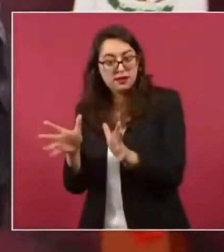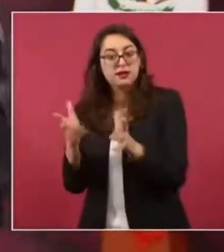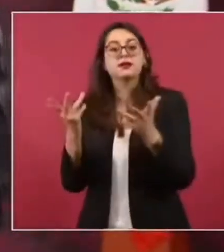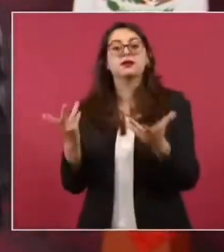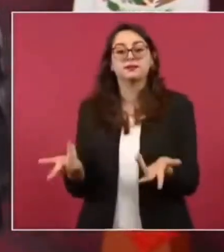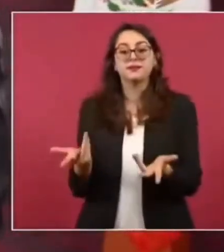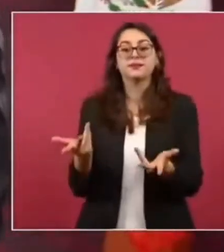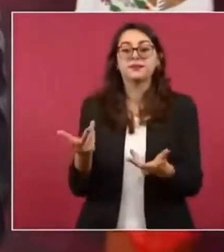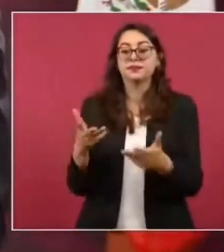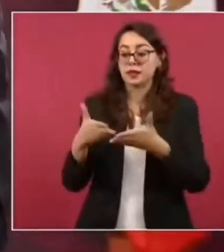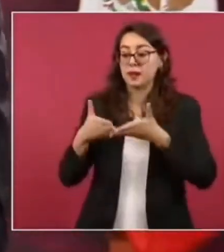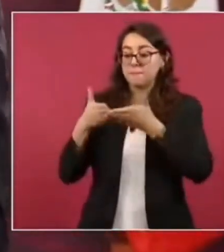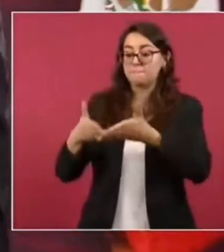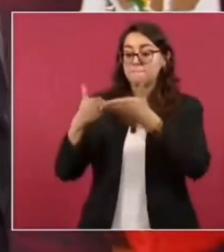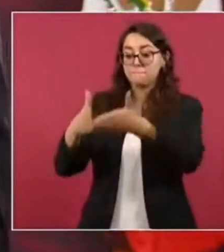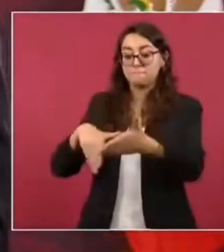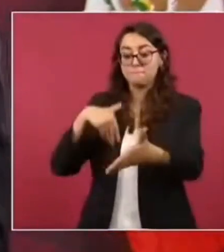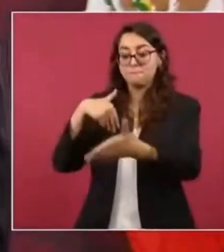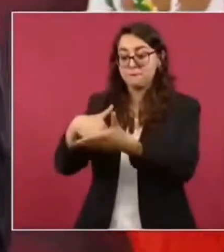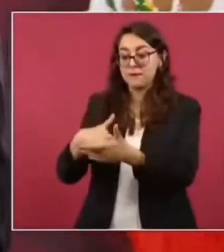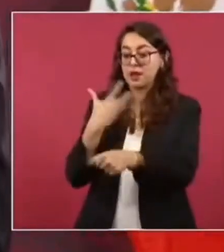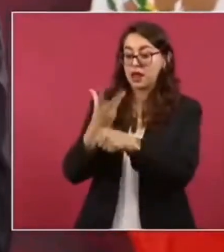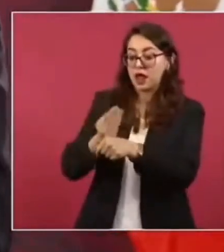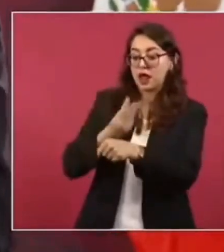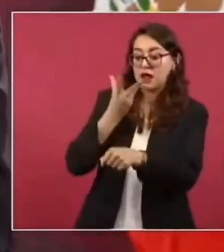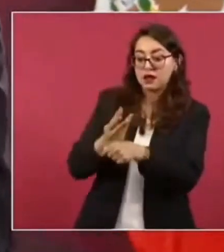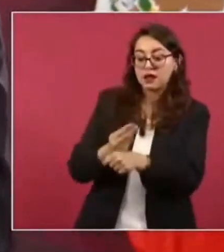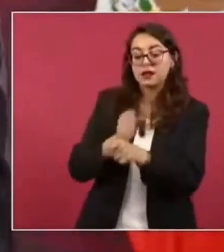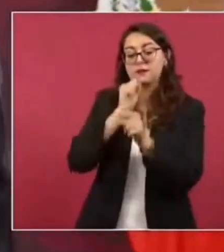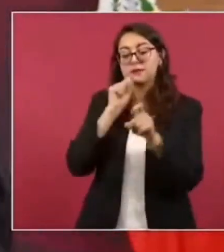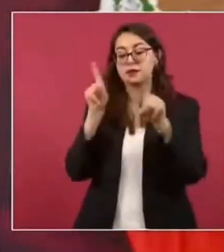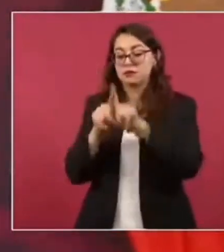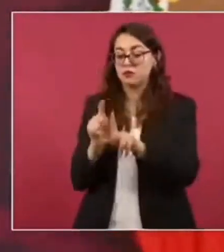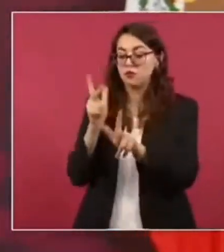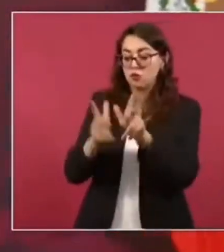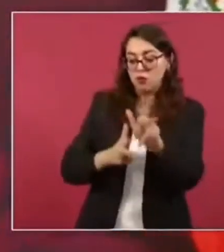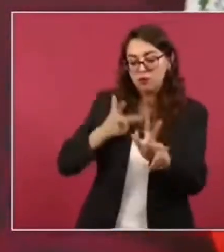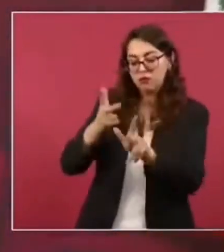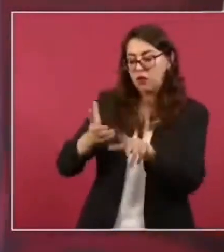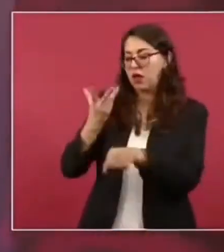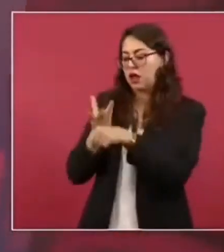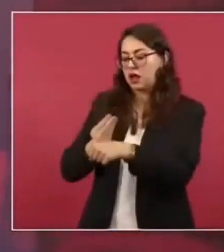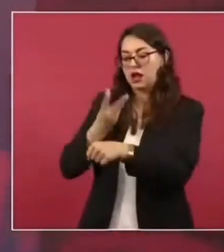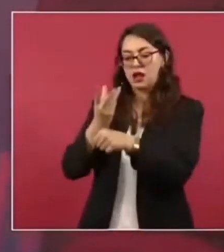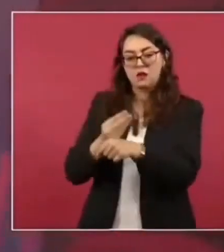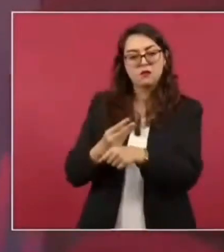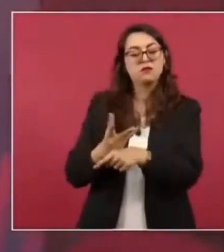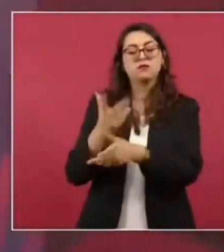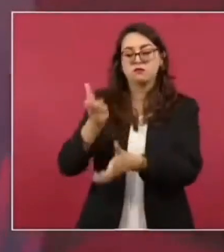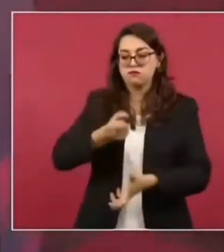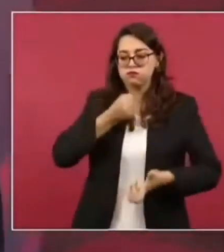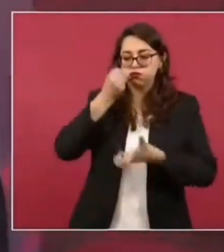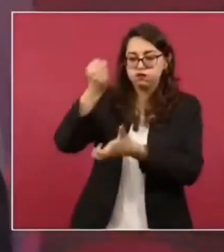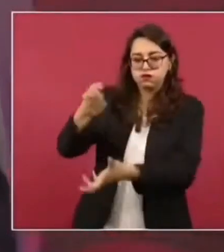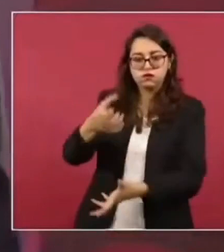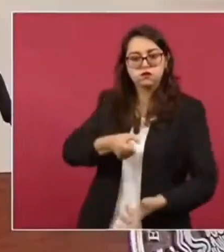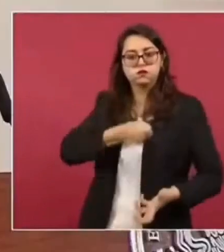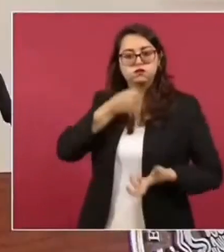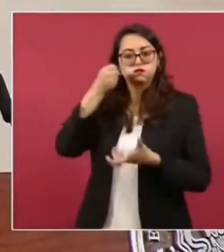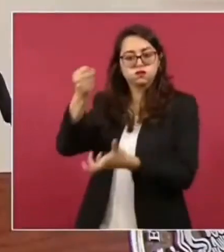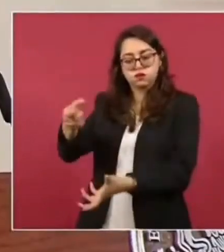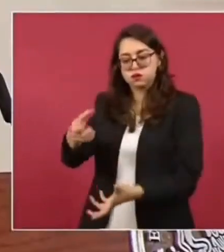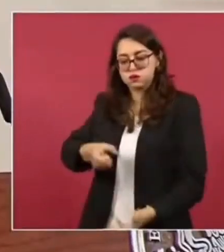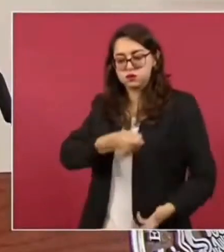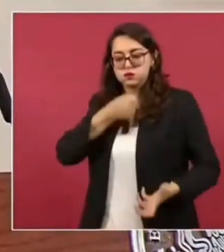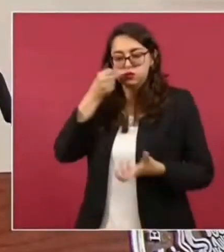puerto de Coatzacoalcos, las vías del ferrocarril, en fin, hay mucha inversión, se van a